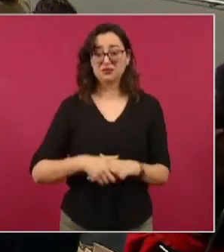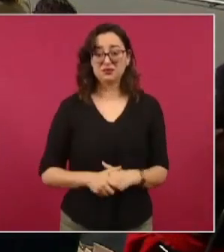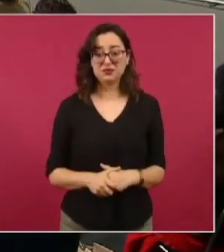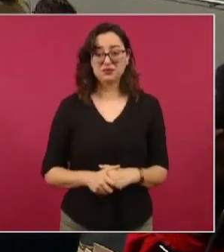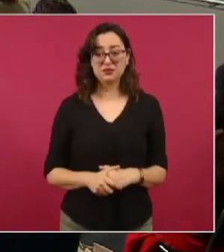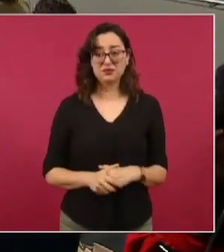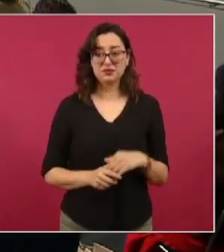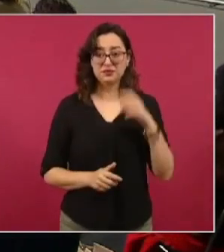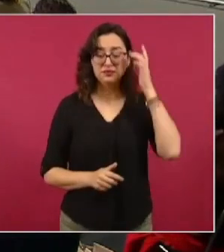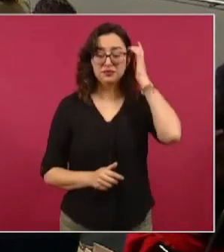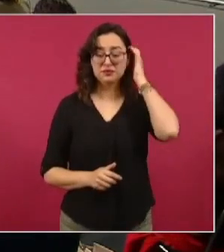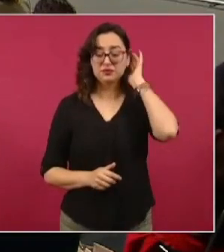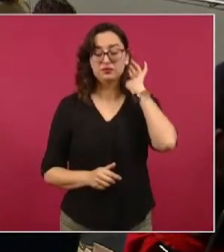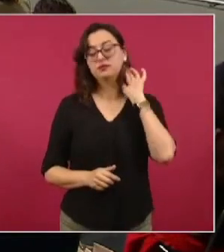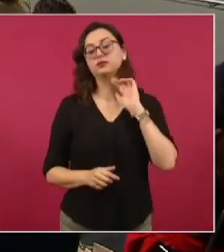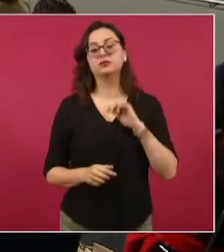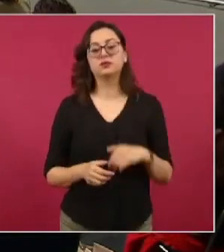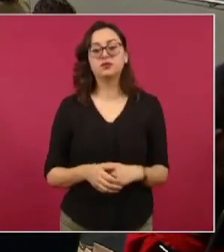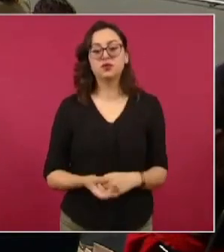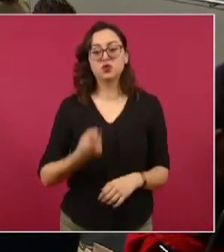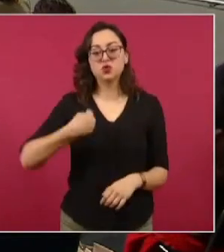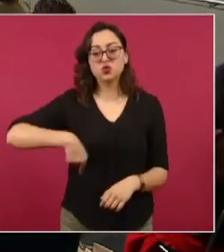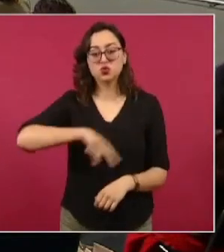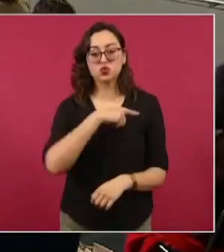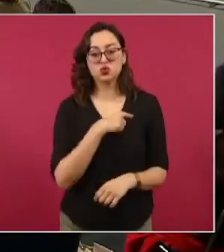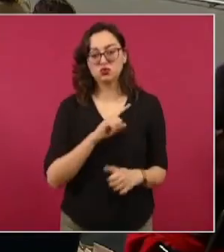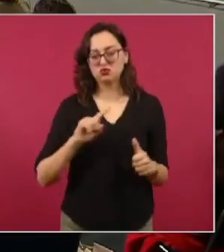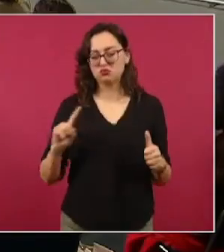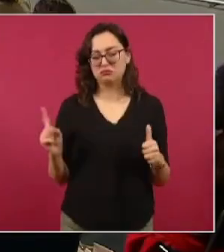dos prioridades fundamentales